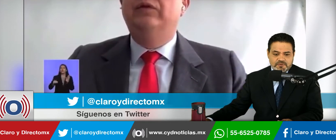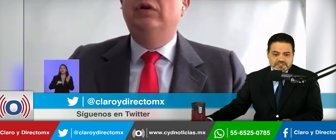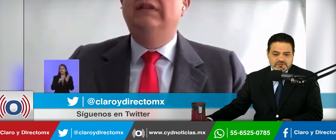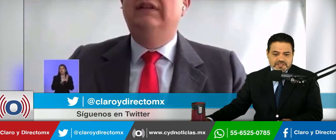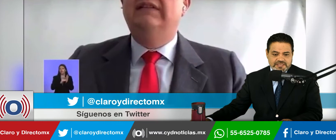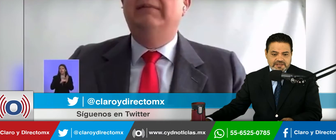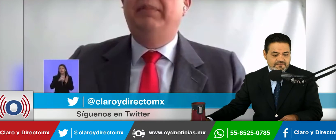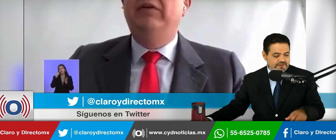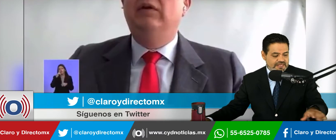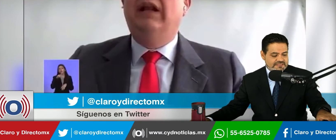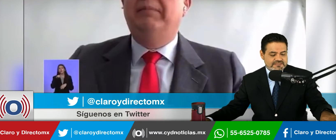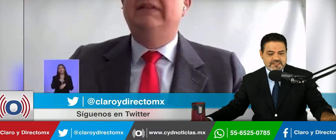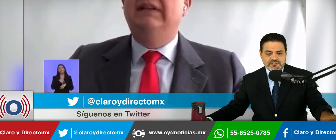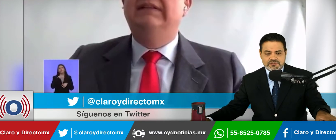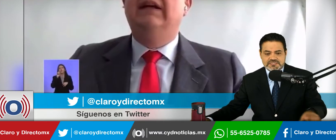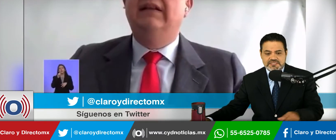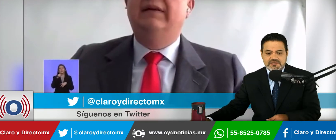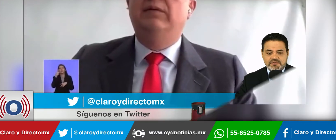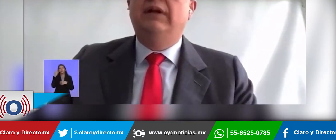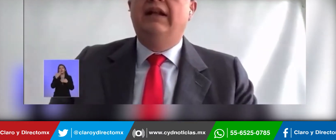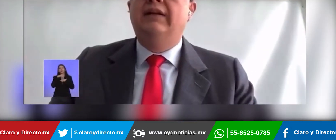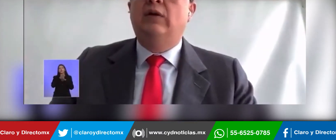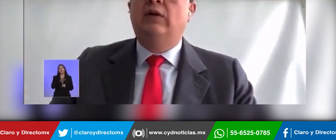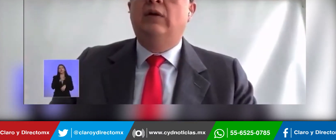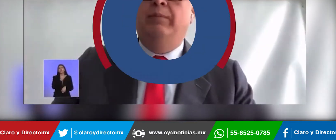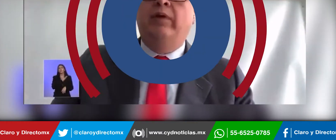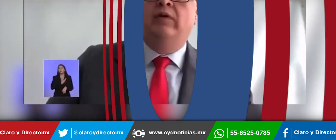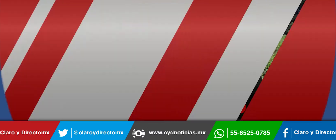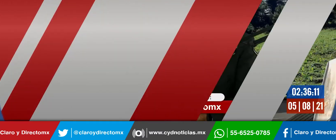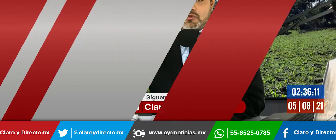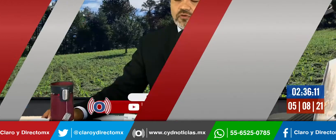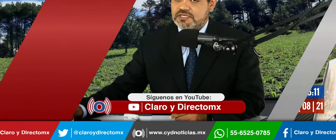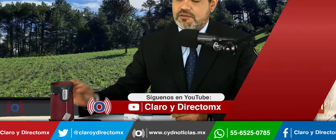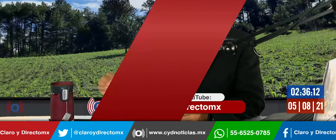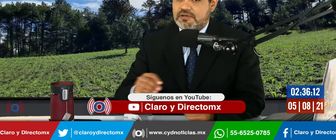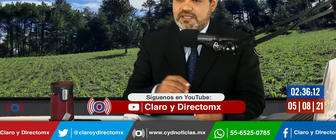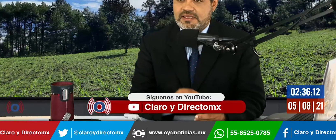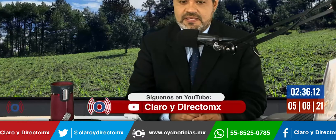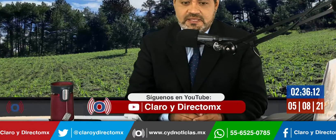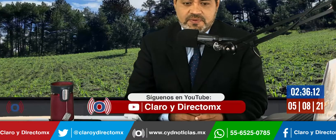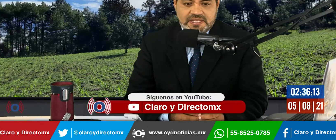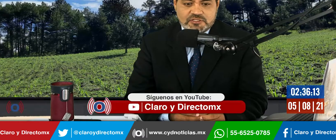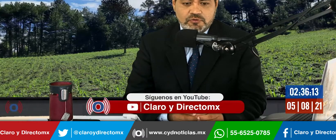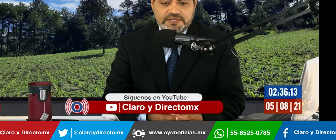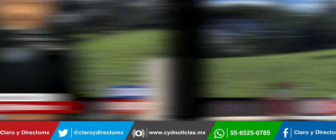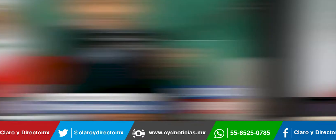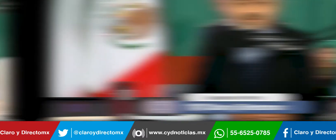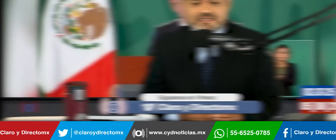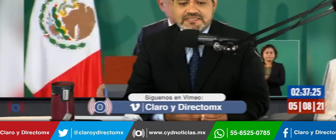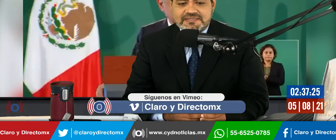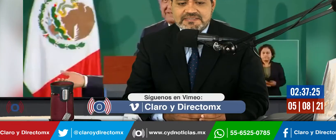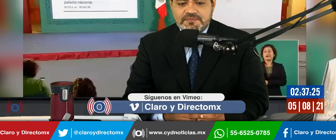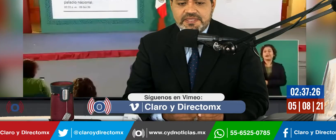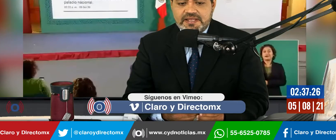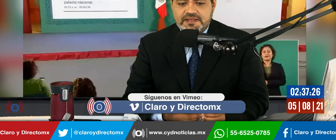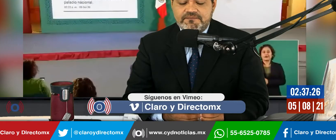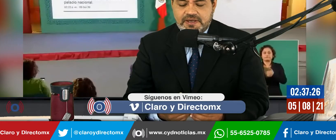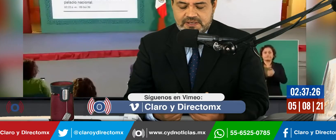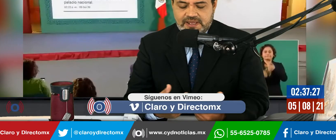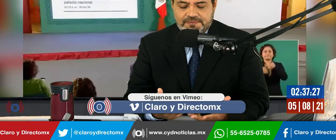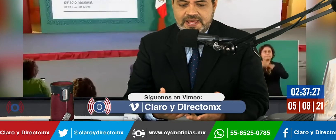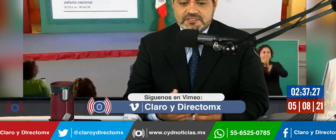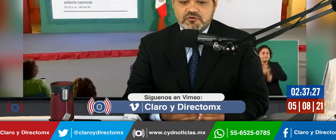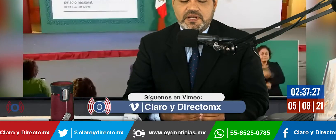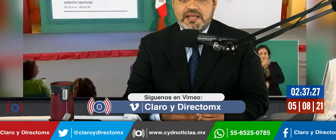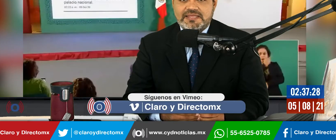en el proceso de ayer. En fin, así están las cosas en el Tribunal Electoral. Esto todo se dio el día de ayer y de manera súbita. El presidente esta mañana,